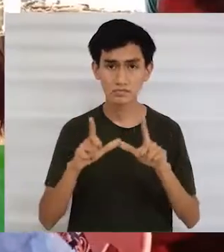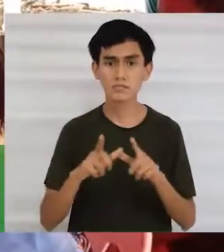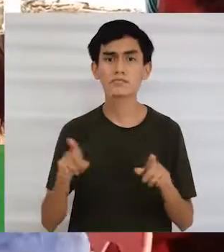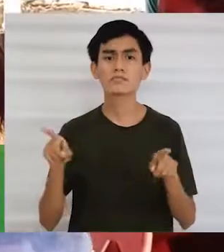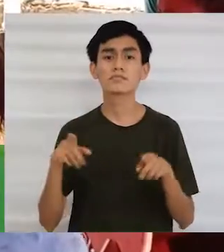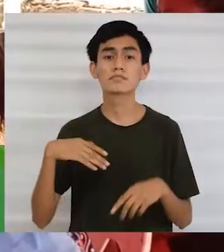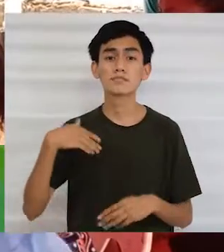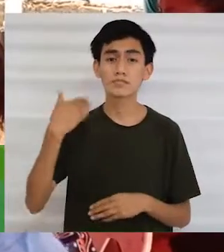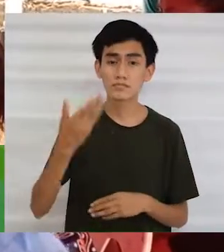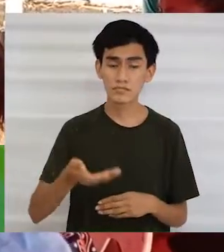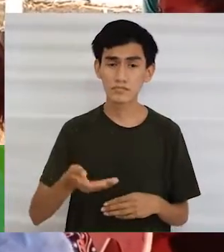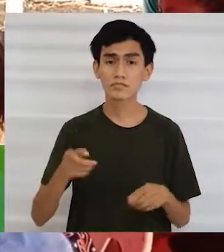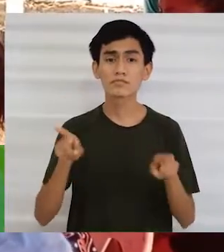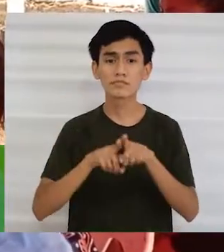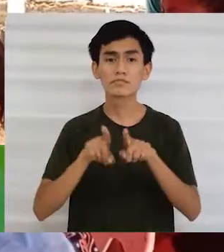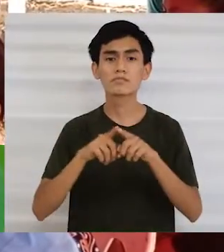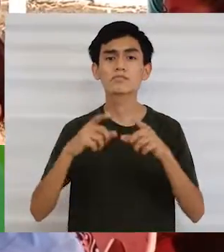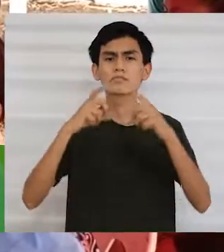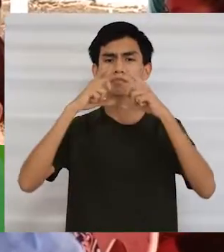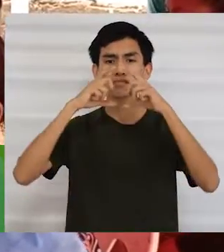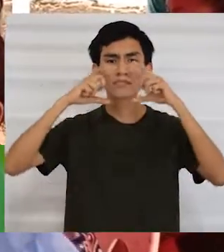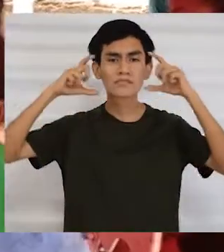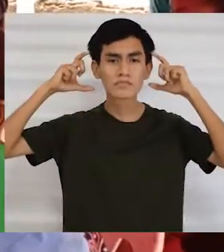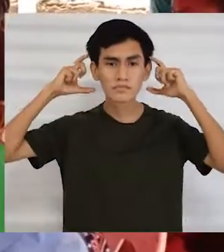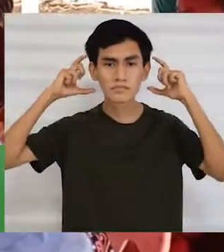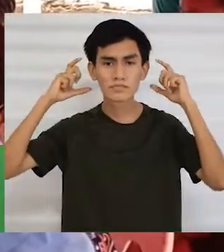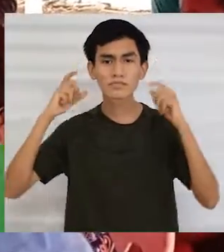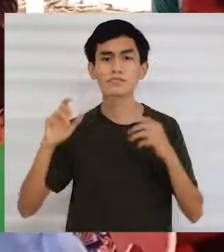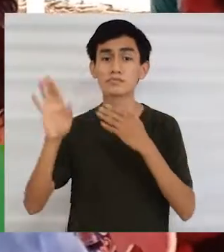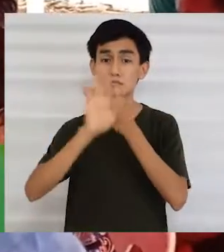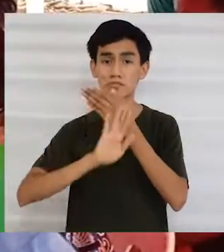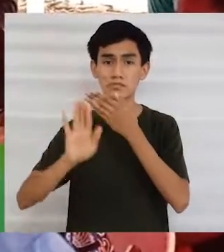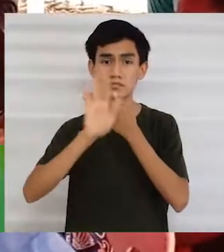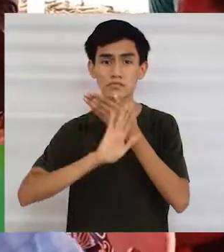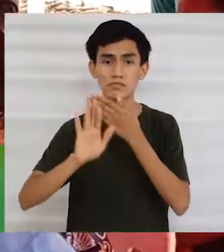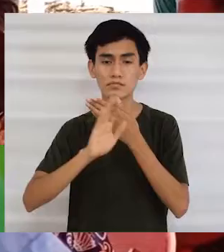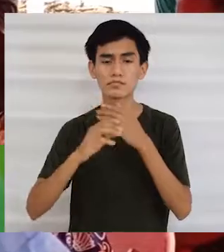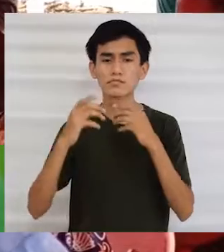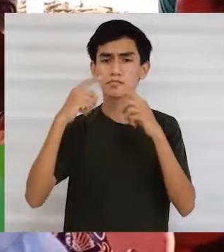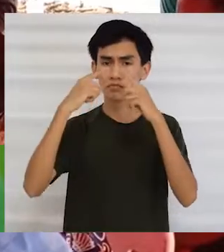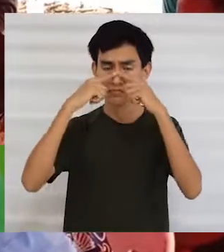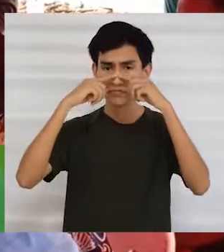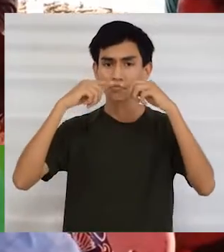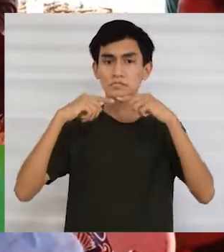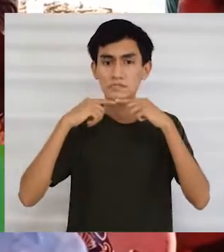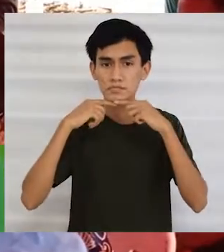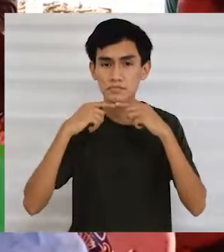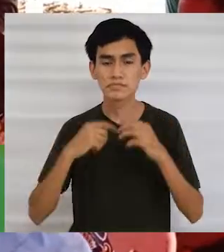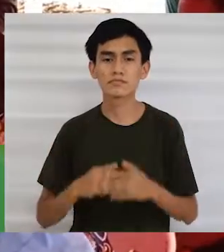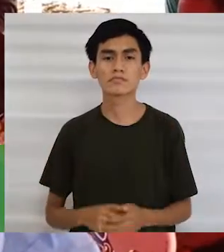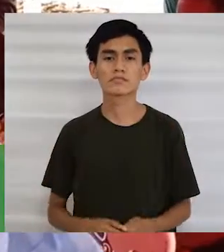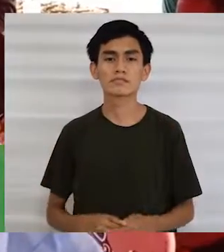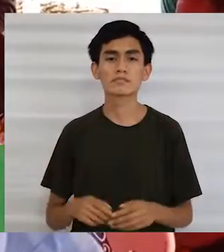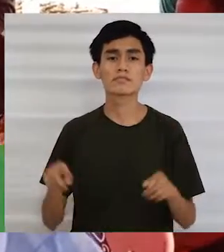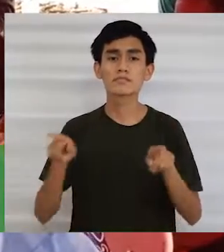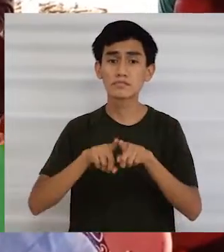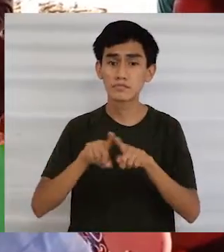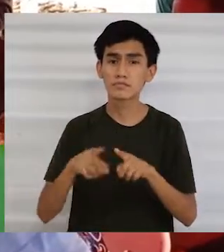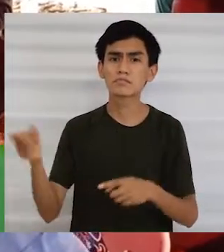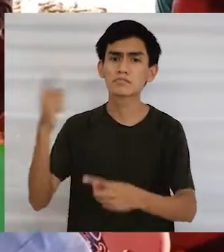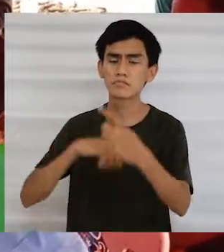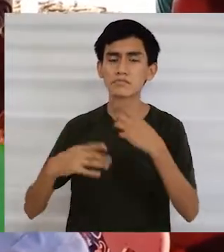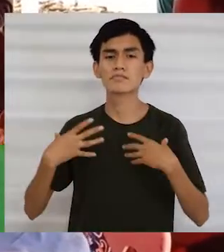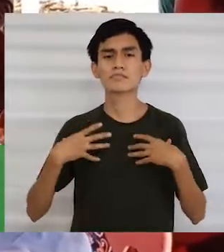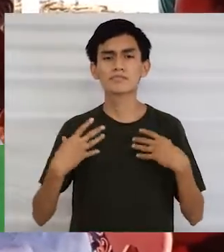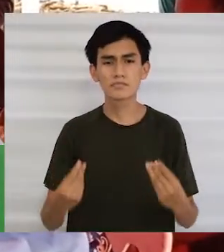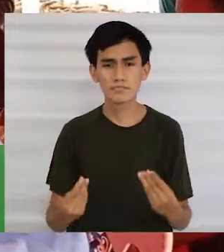vacunado. DNI, su mascarilla, ¿ya? Bien protegidos, que cubre mentón y nariz. Y bueno, pues que vengan sanos, ¿no?